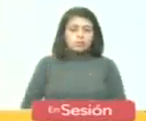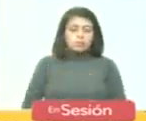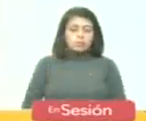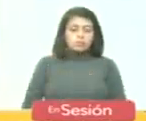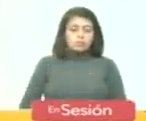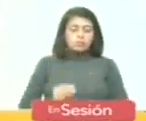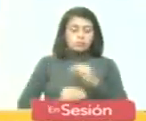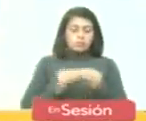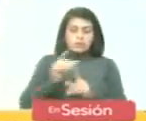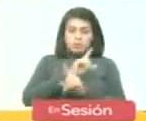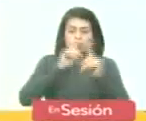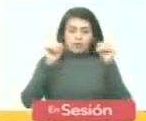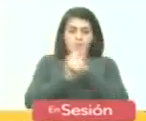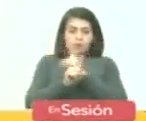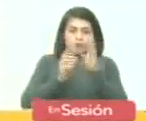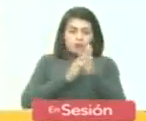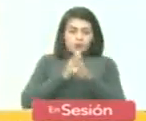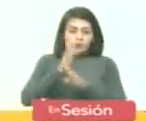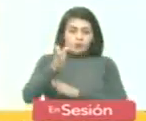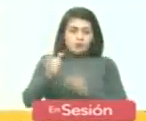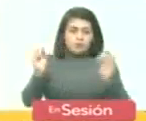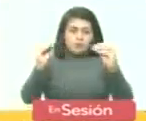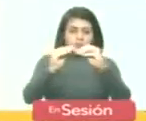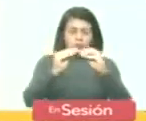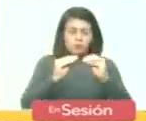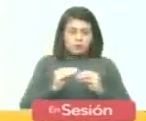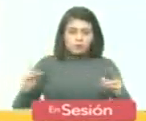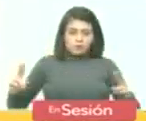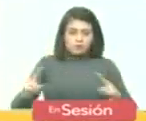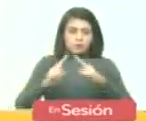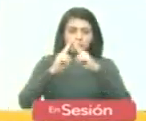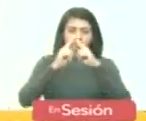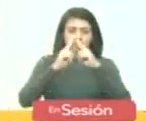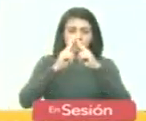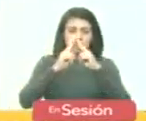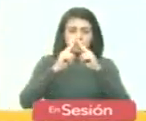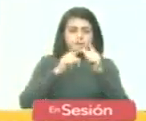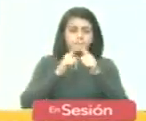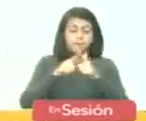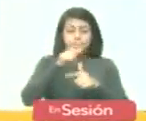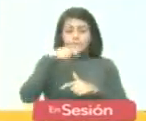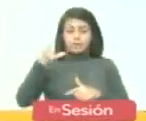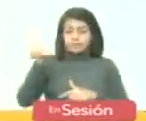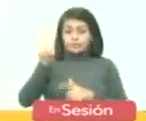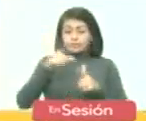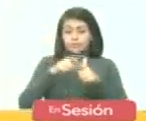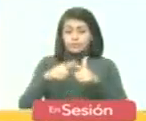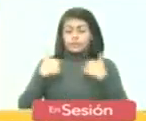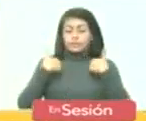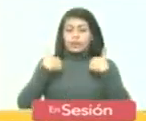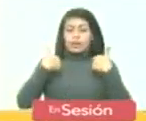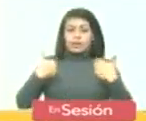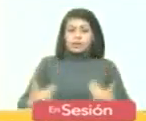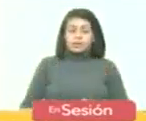para que rectifiquen al camino del consenso de la reconciliación. Los venezolanos se cansaron